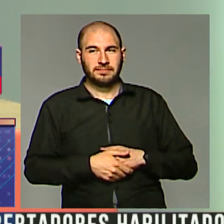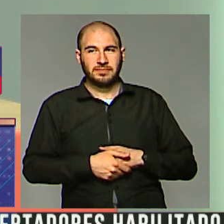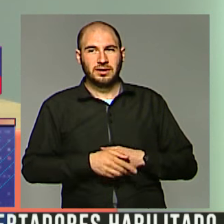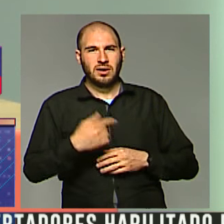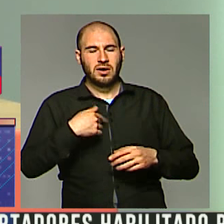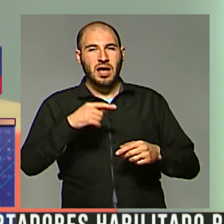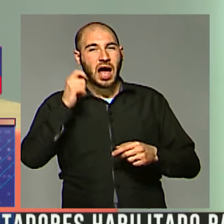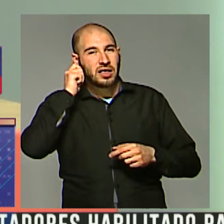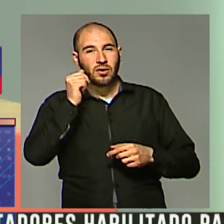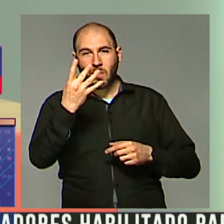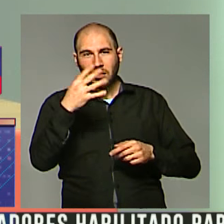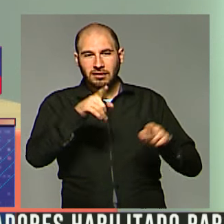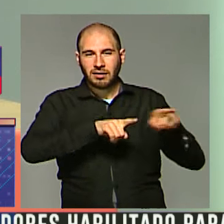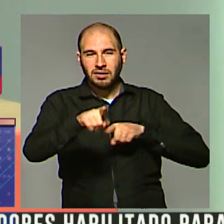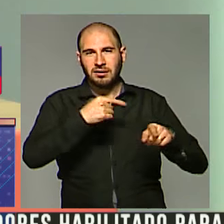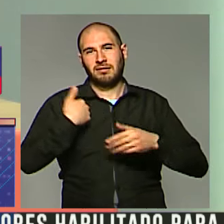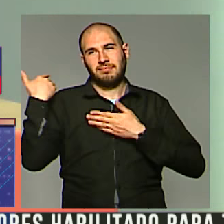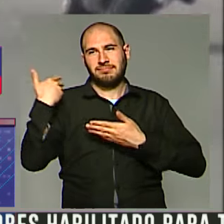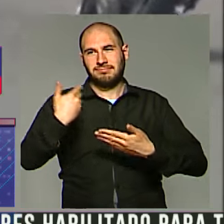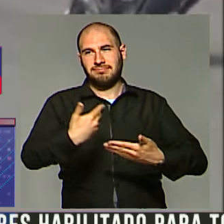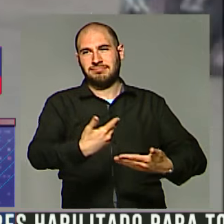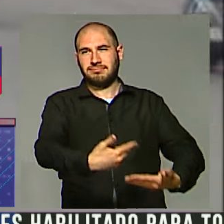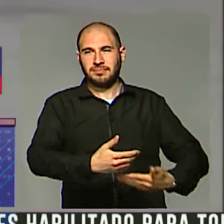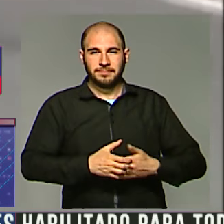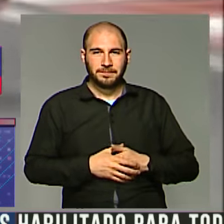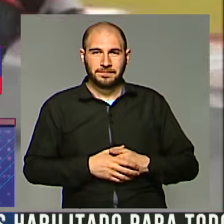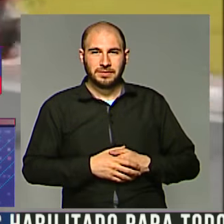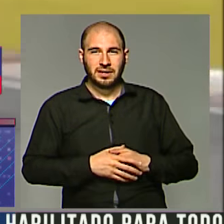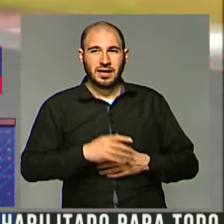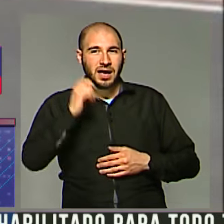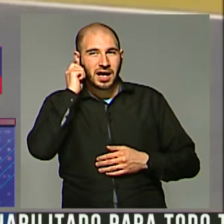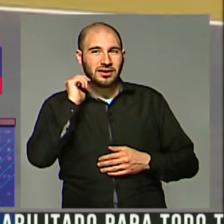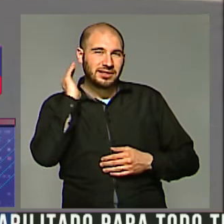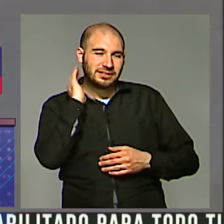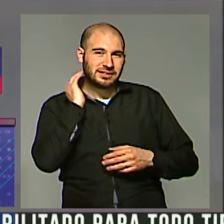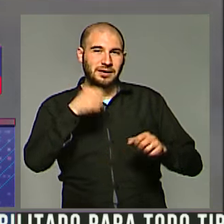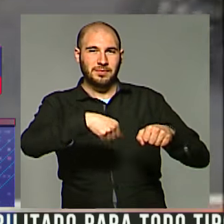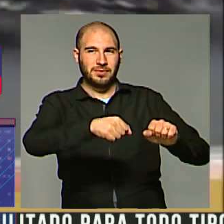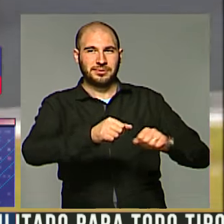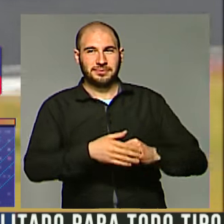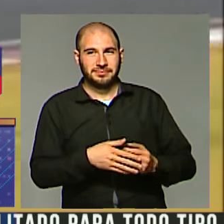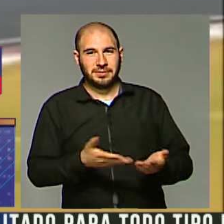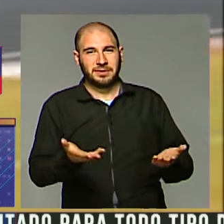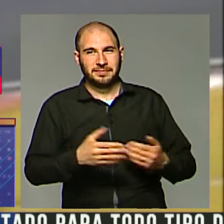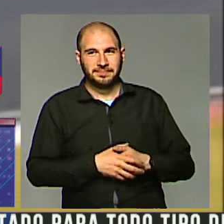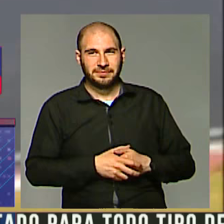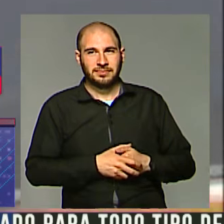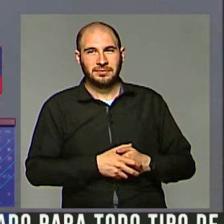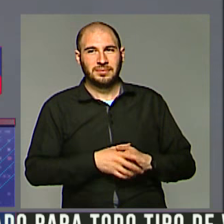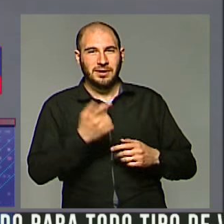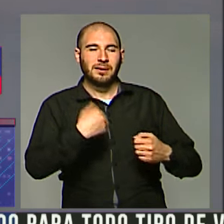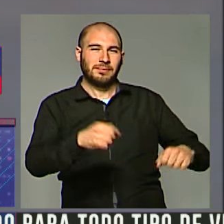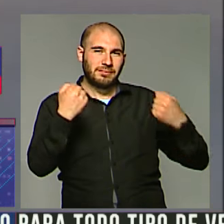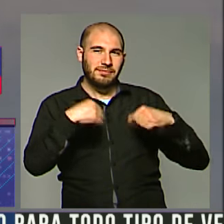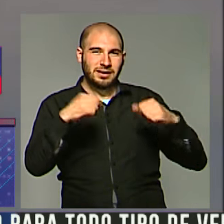Corro desde los 4, así que hace rato que vengo con esto. Ya 16 años en el motociclismo, así que bueno, bastante